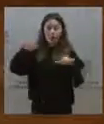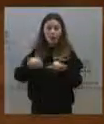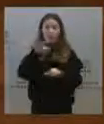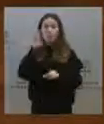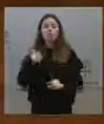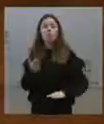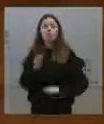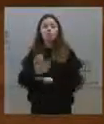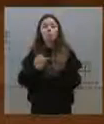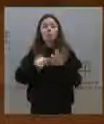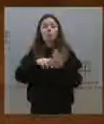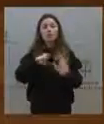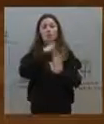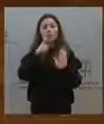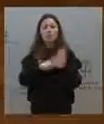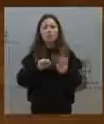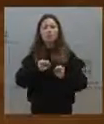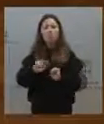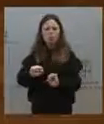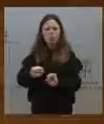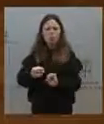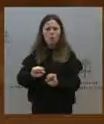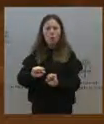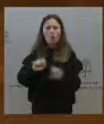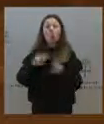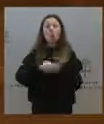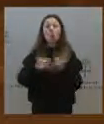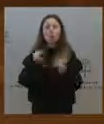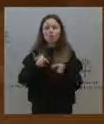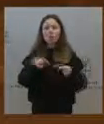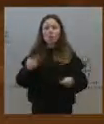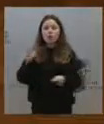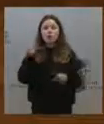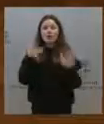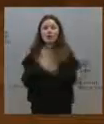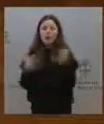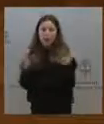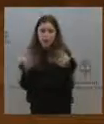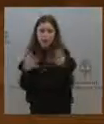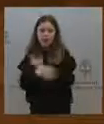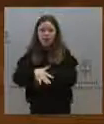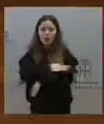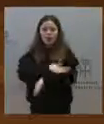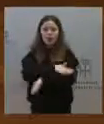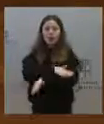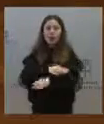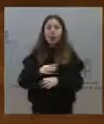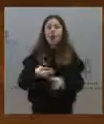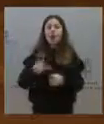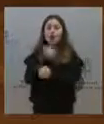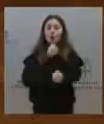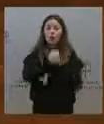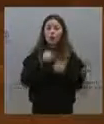solo el proyecto de presupuesto, sino también lo que simboliza, que es un Gobierno impasible ante el deterioro económico y social asturiano.